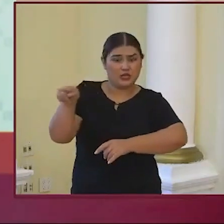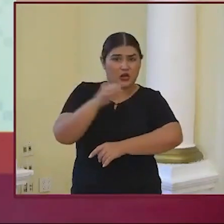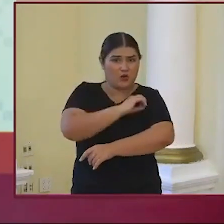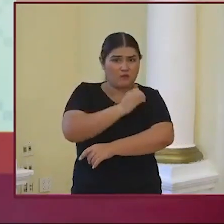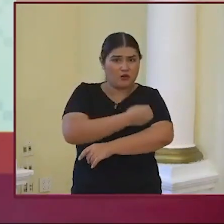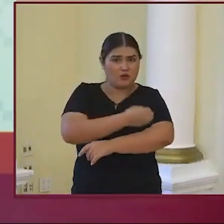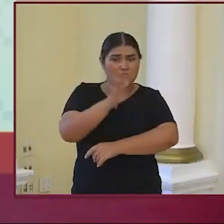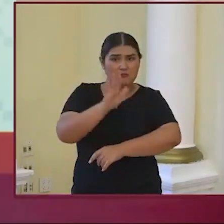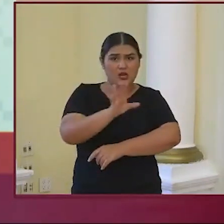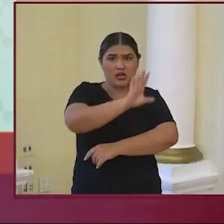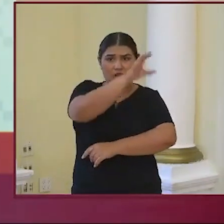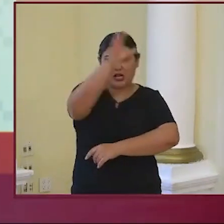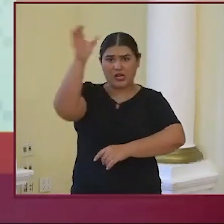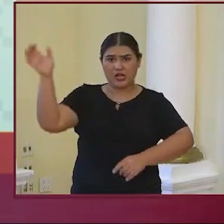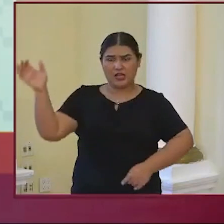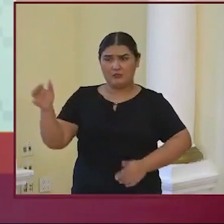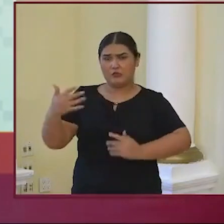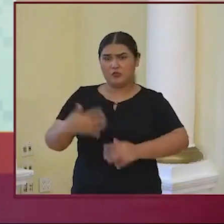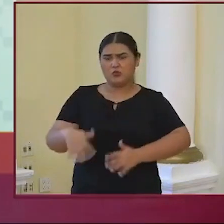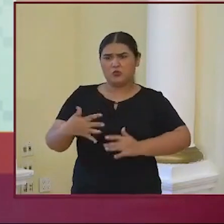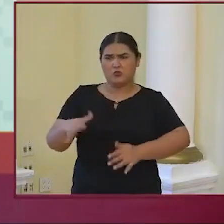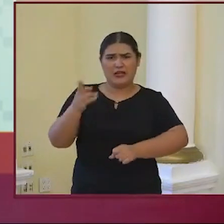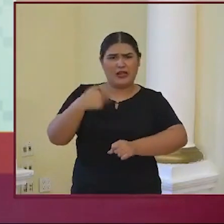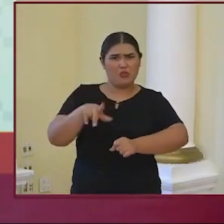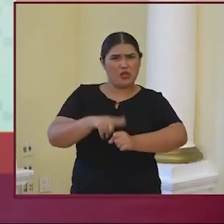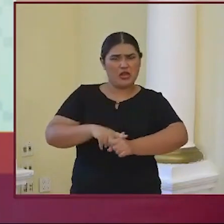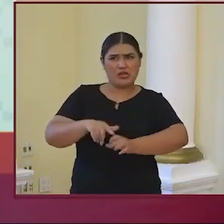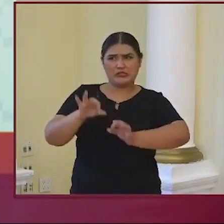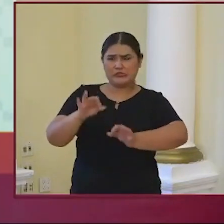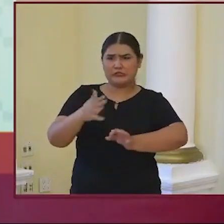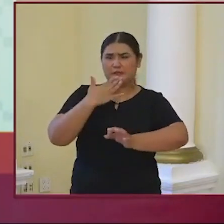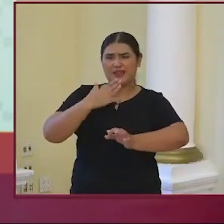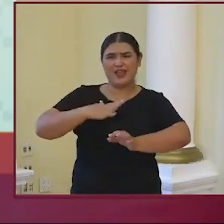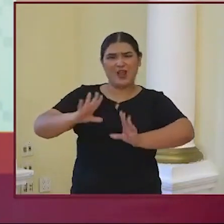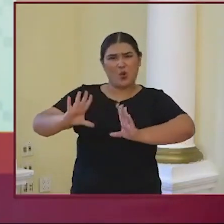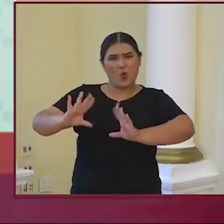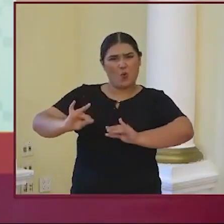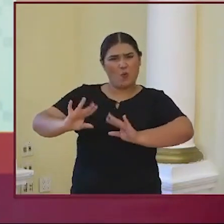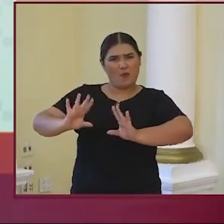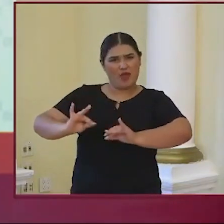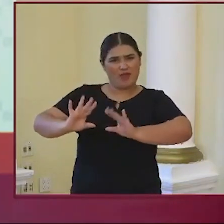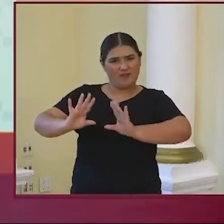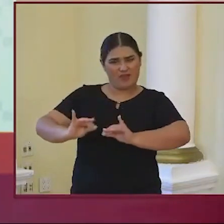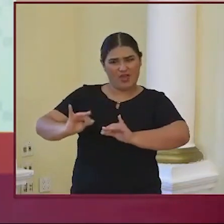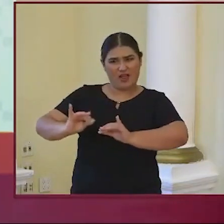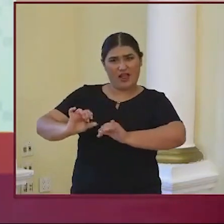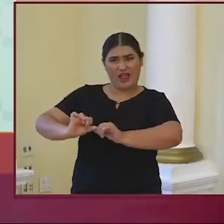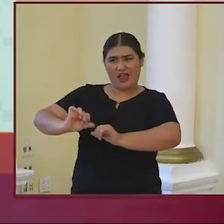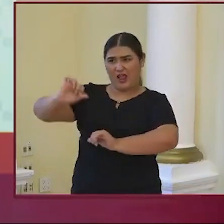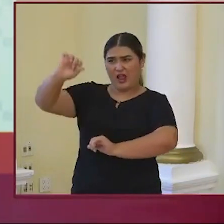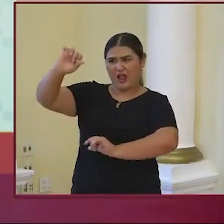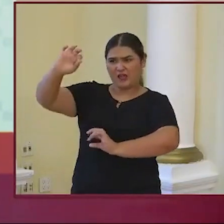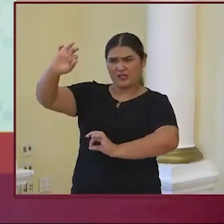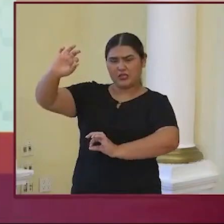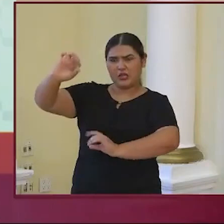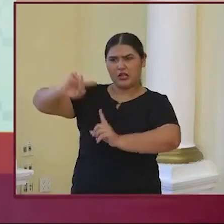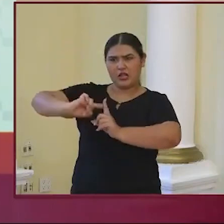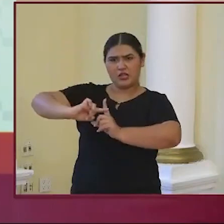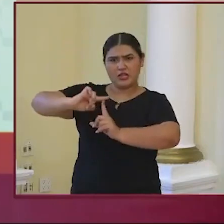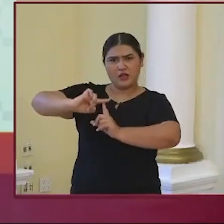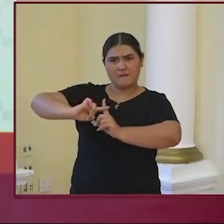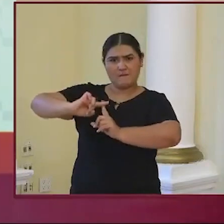lo que es la naturaleza. La combinación de humedad, altitud y temperatura